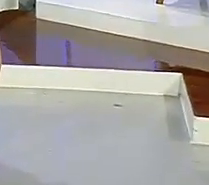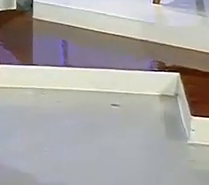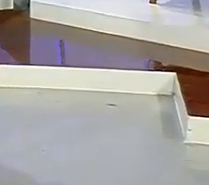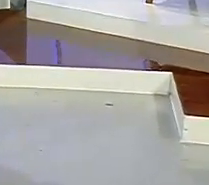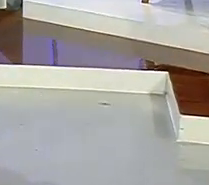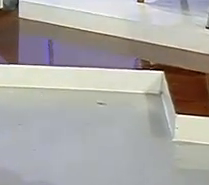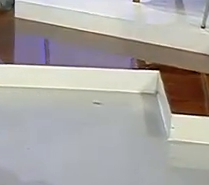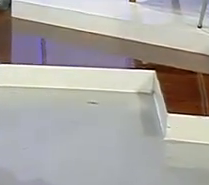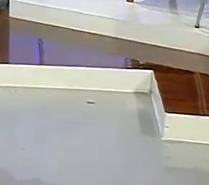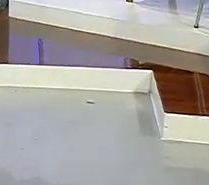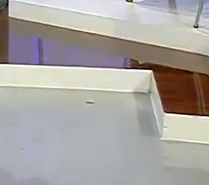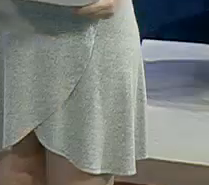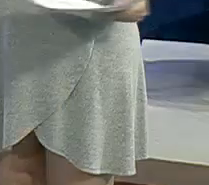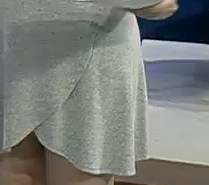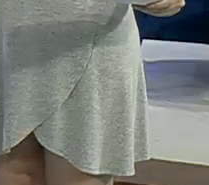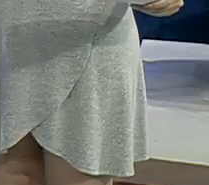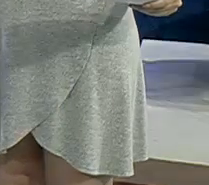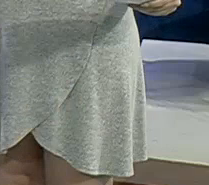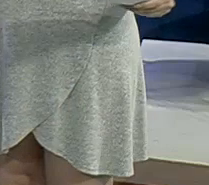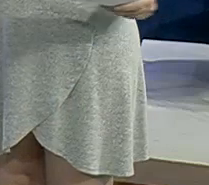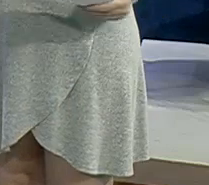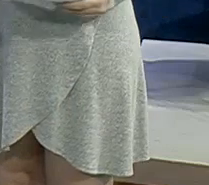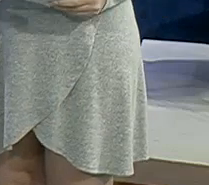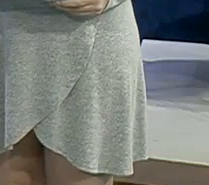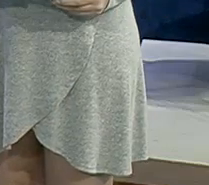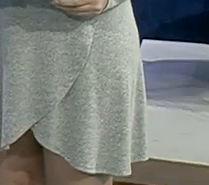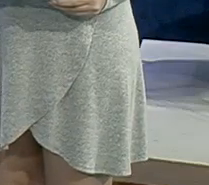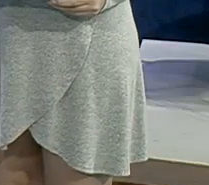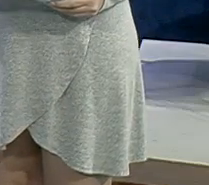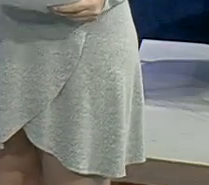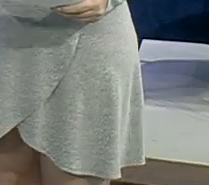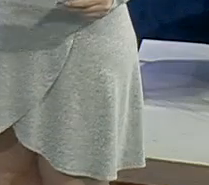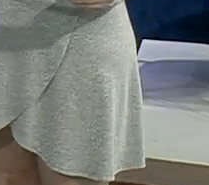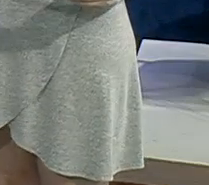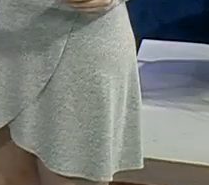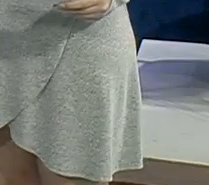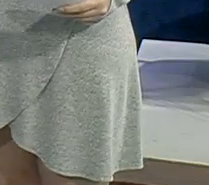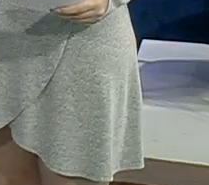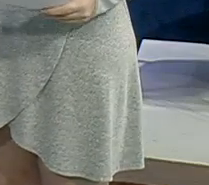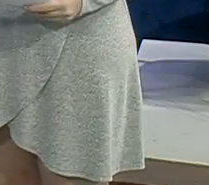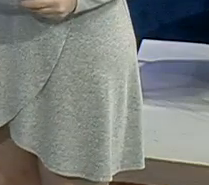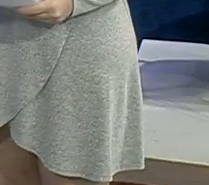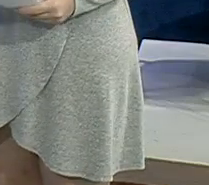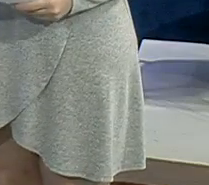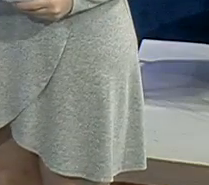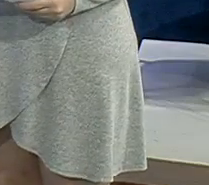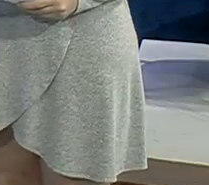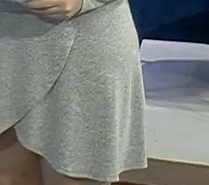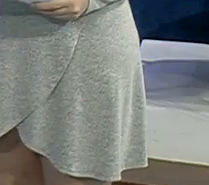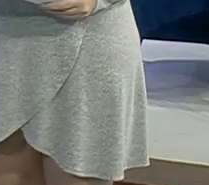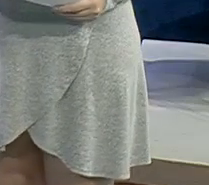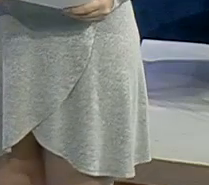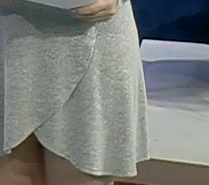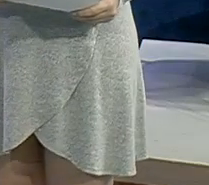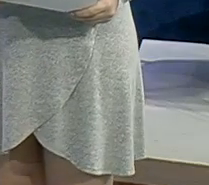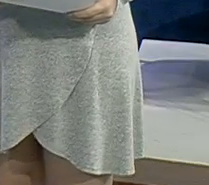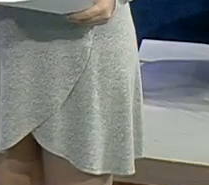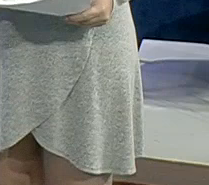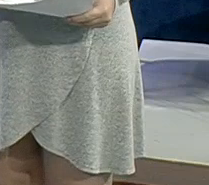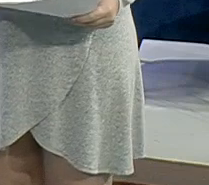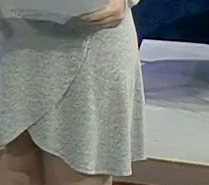18, amigos televidentes, muy buenos días. Bienvenidos a la primera emisión de La Noticia, después de un merecido descanso, mi querido José Luis.